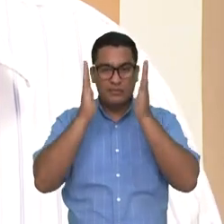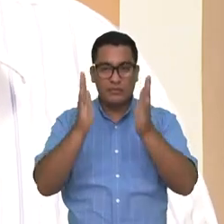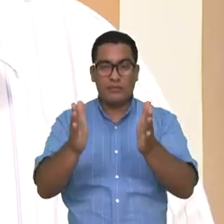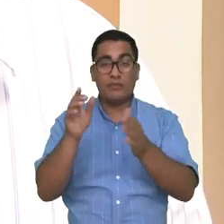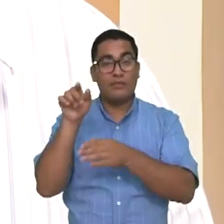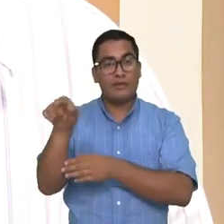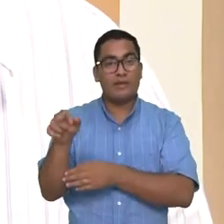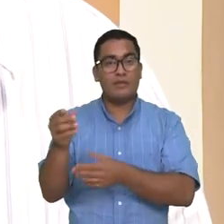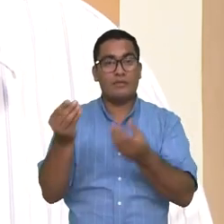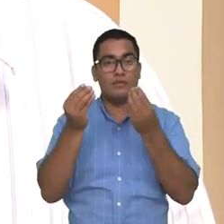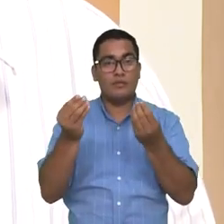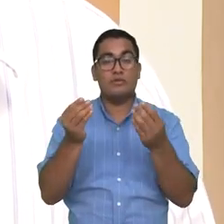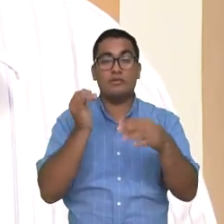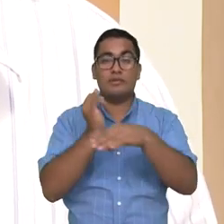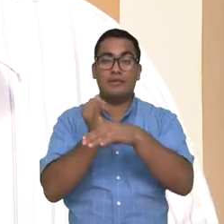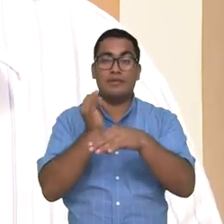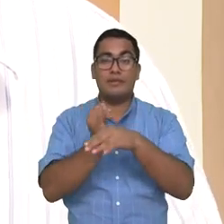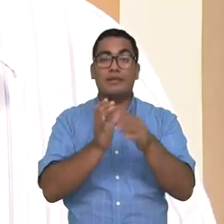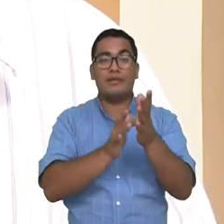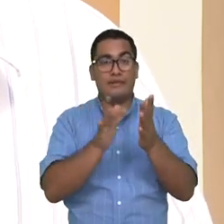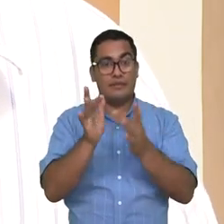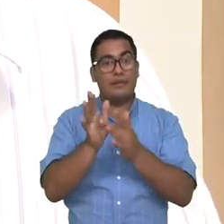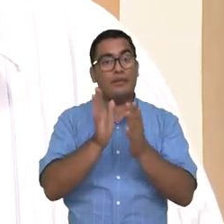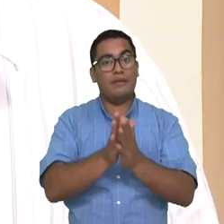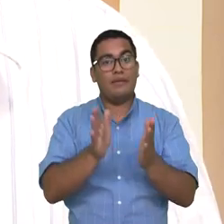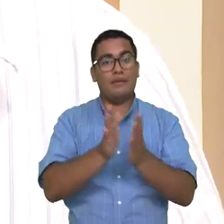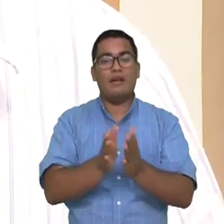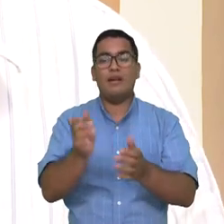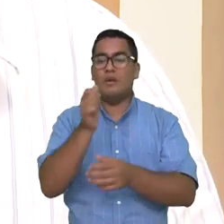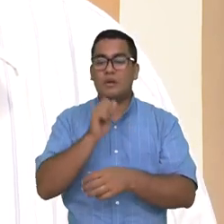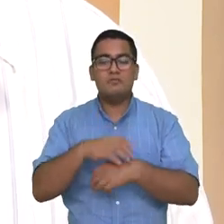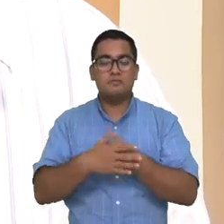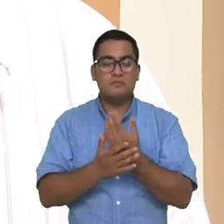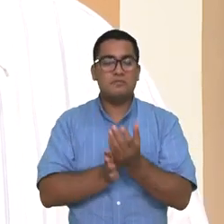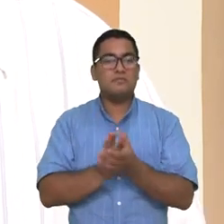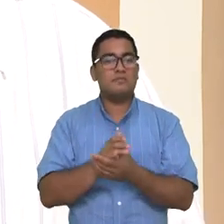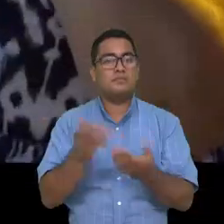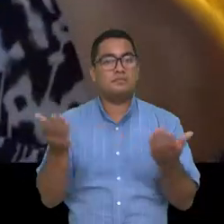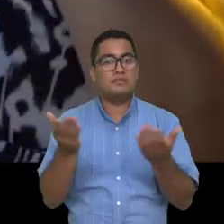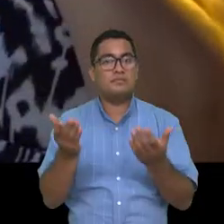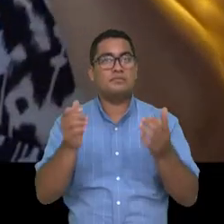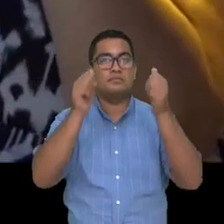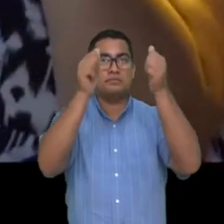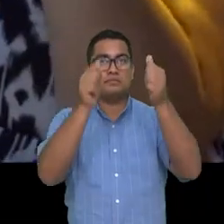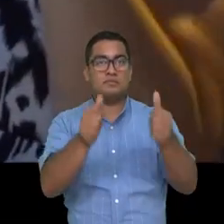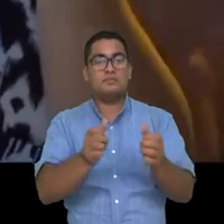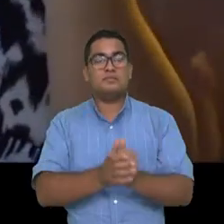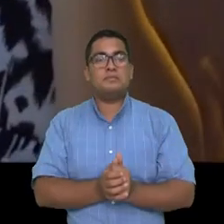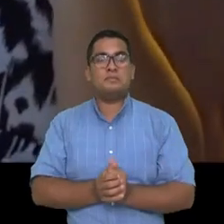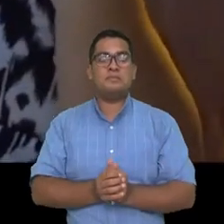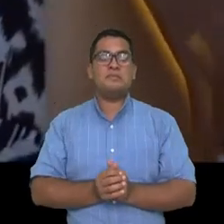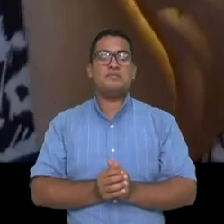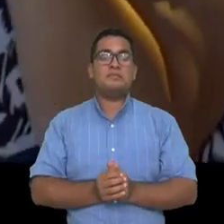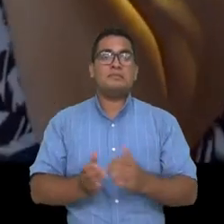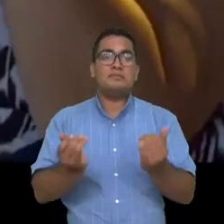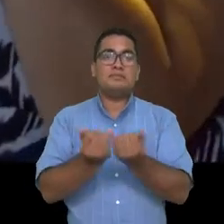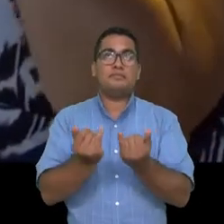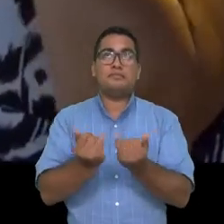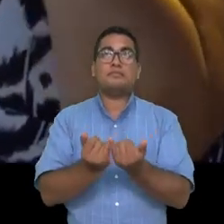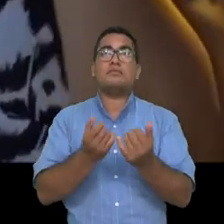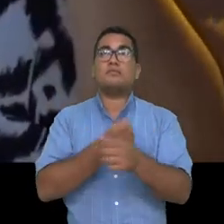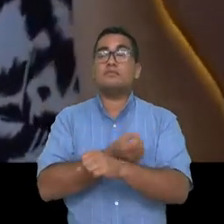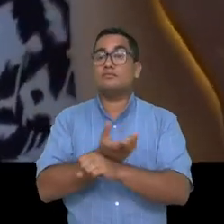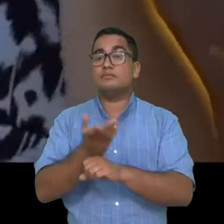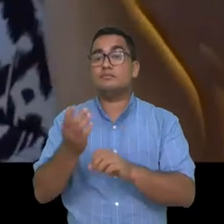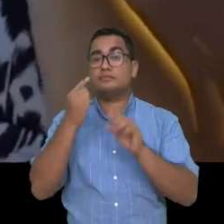en muchas de las iglesias protocolos, cómo lavarse las manos, o sea, rótulo prácticamente. Igualmente extienden sus mensajes de